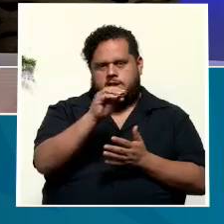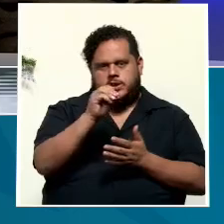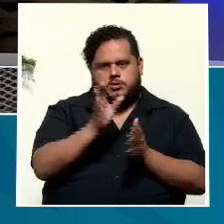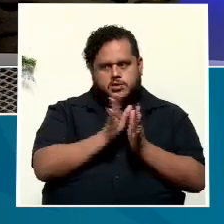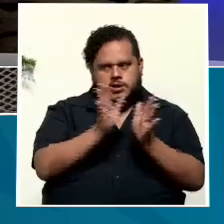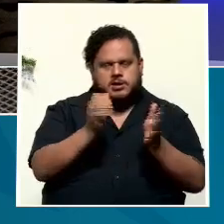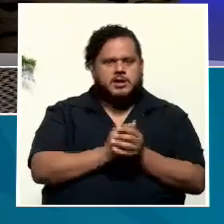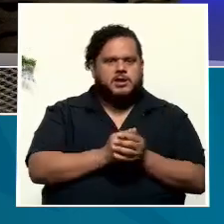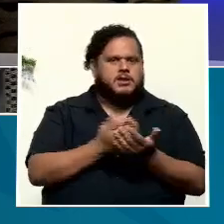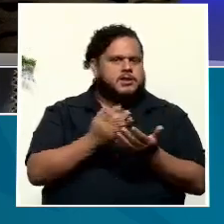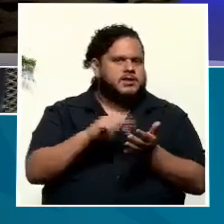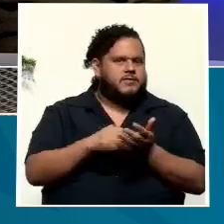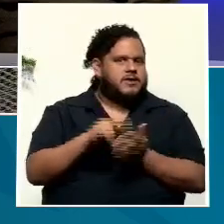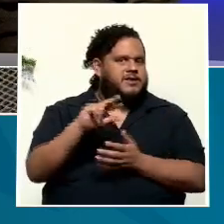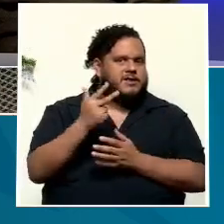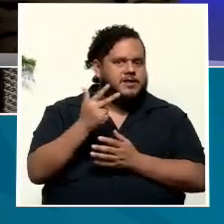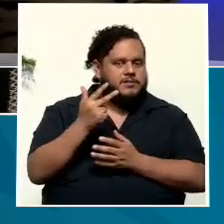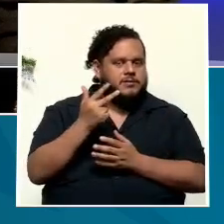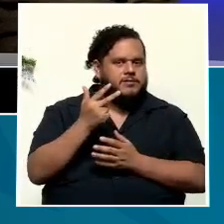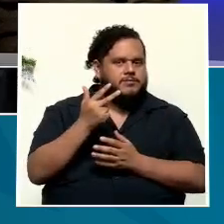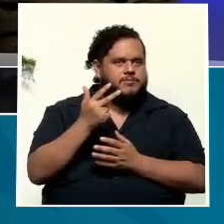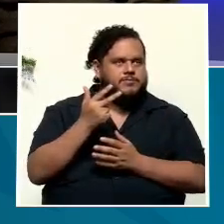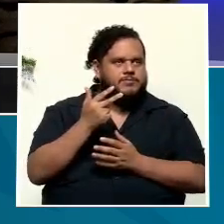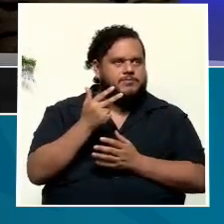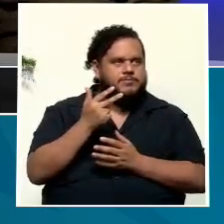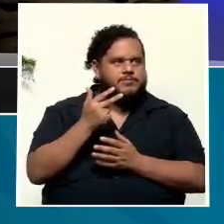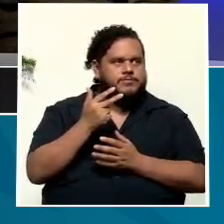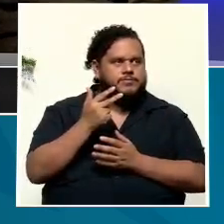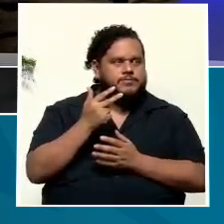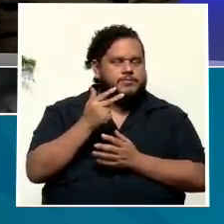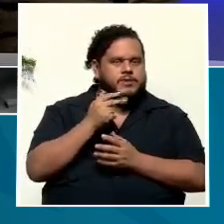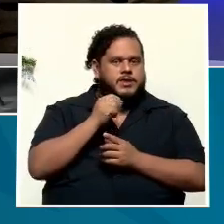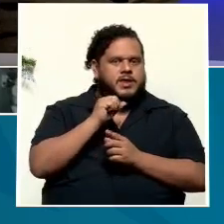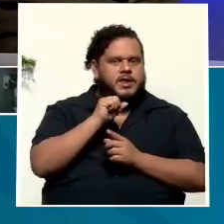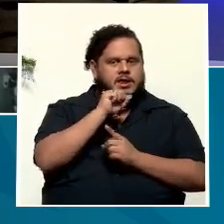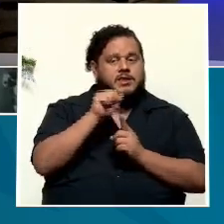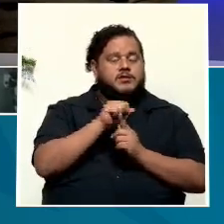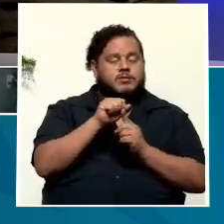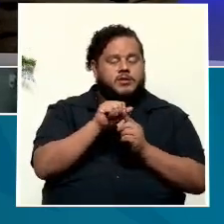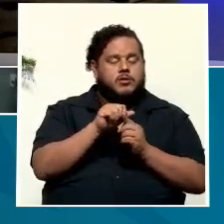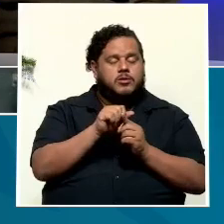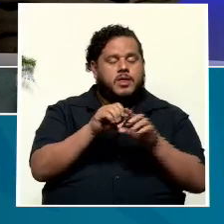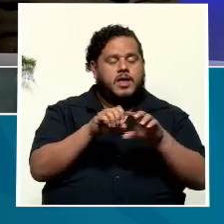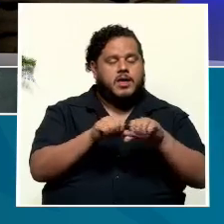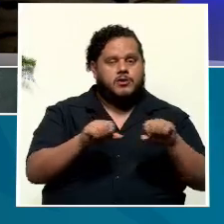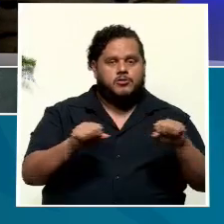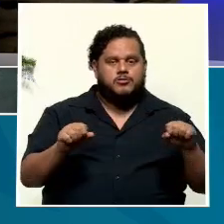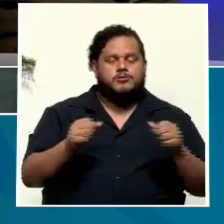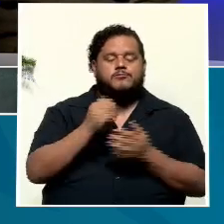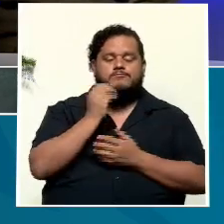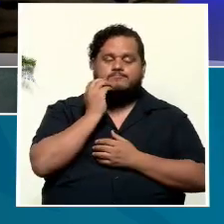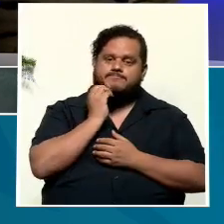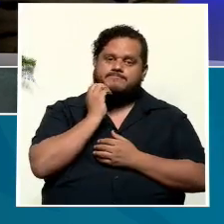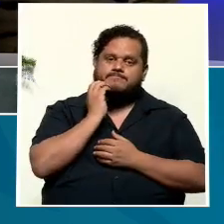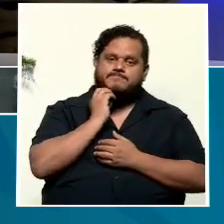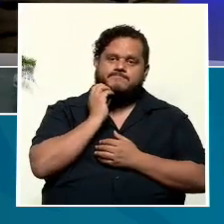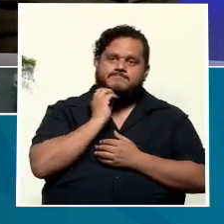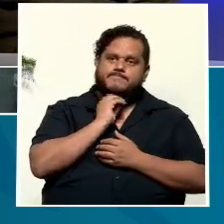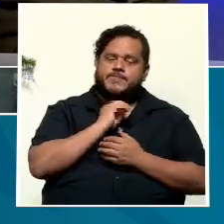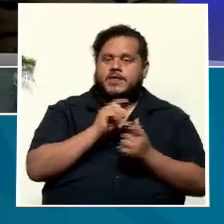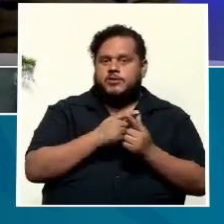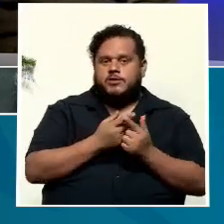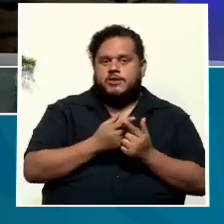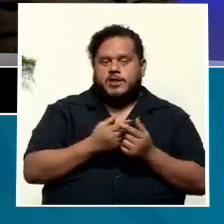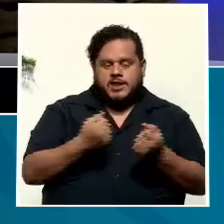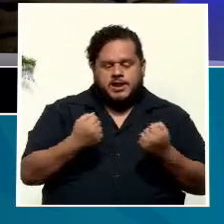el triple que en el caso de corrupción. Correcto. Entonces el